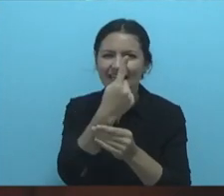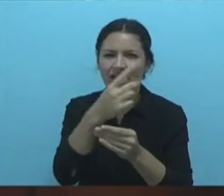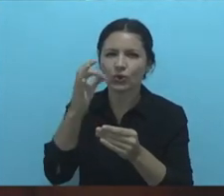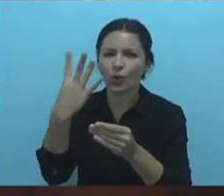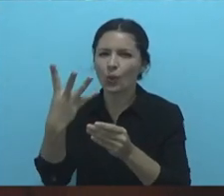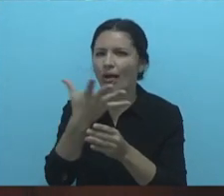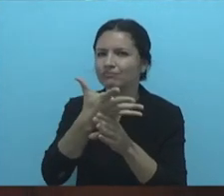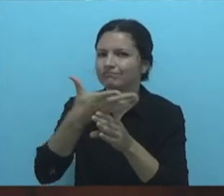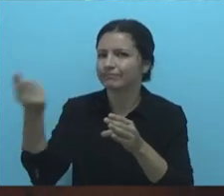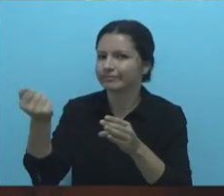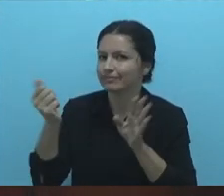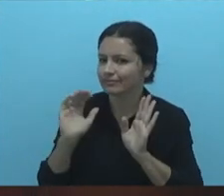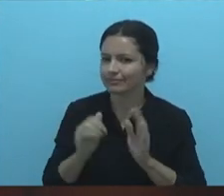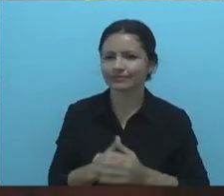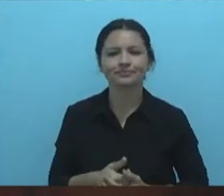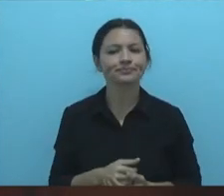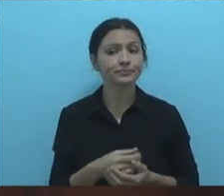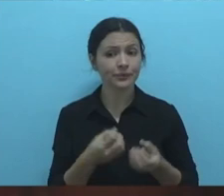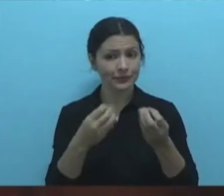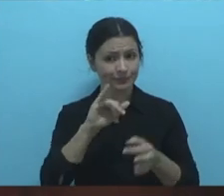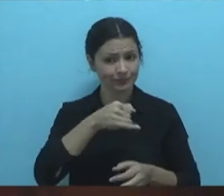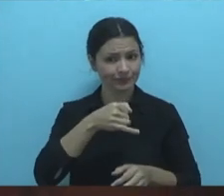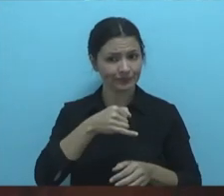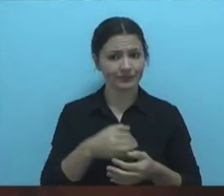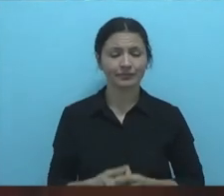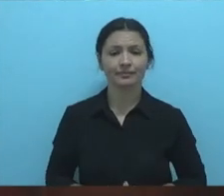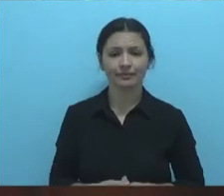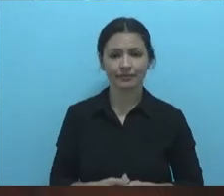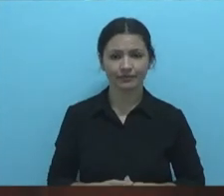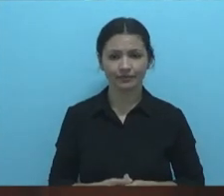se y se hará el retiro correspondiente Gracias diputada